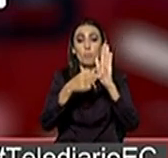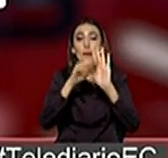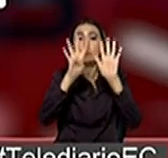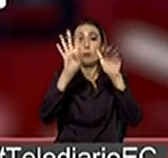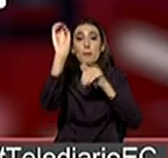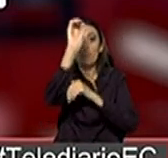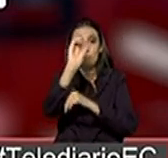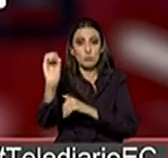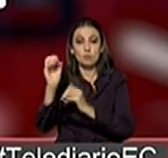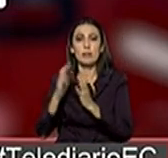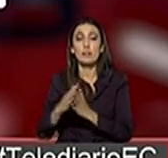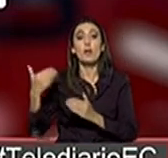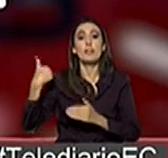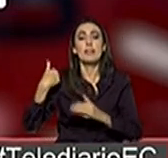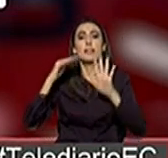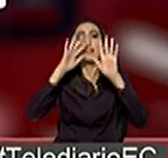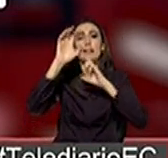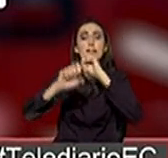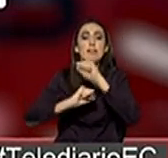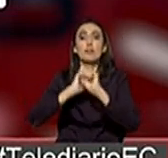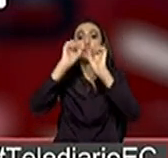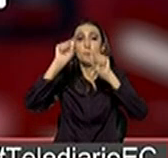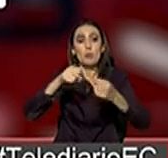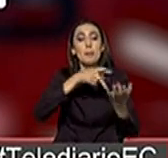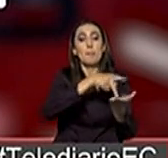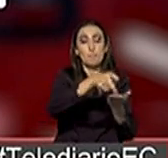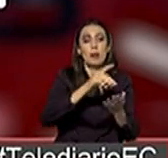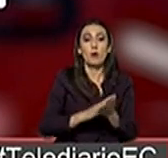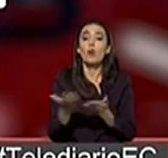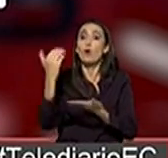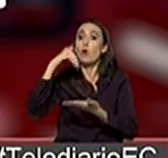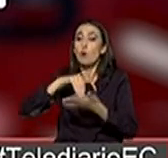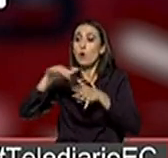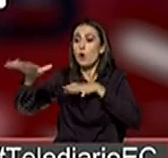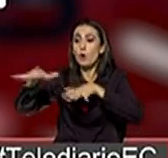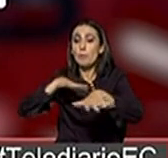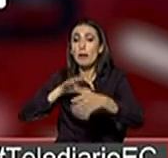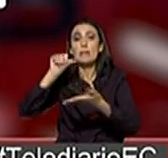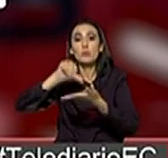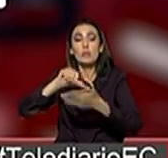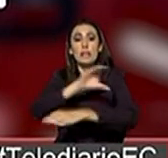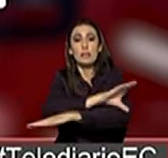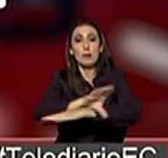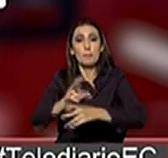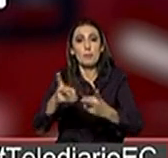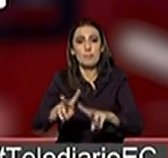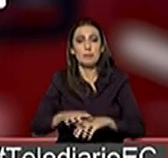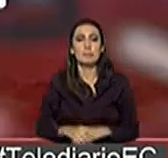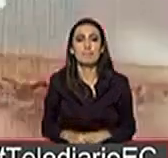plazo reactivamos su negocio y emprendimiento en el campo y la ciudad